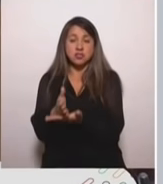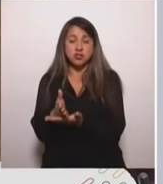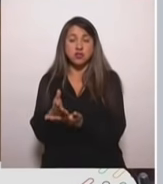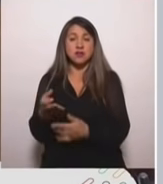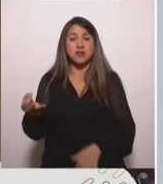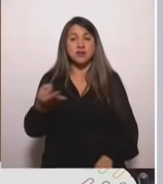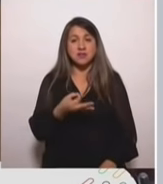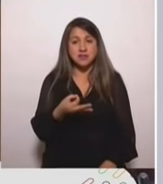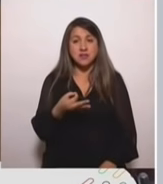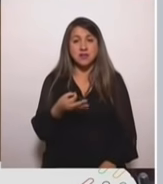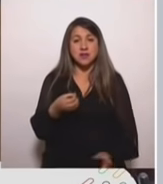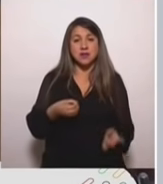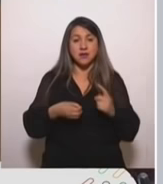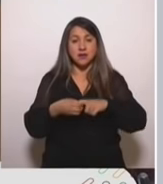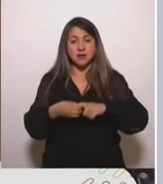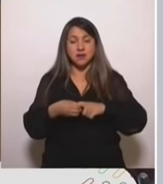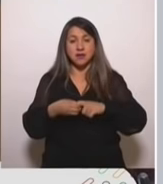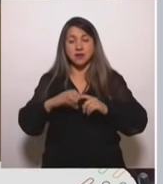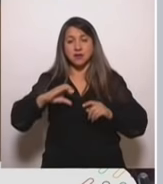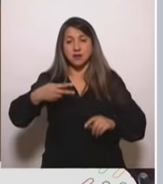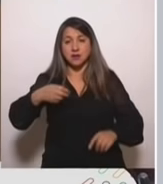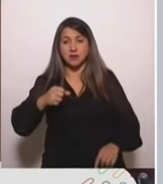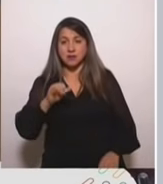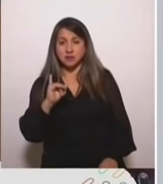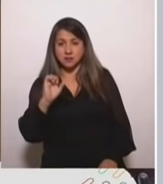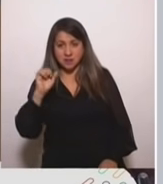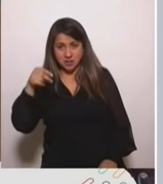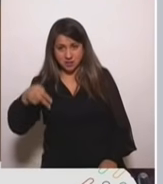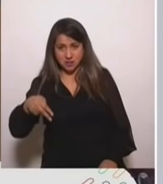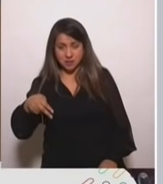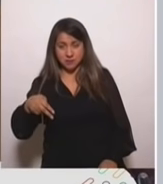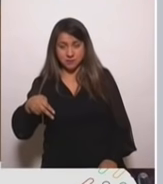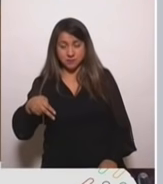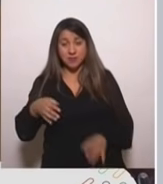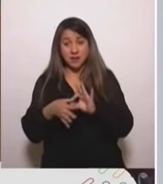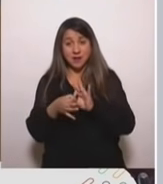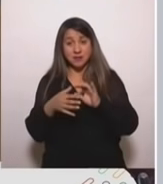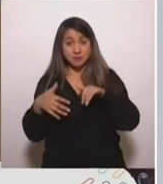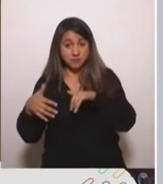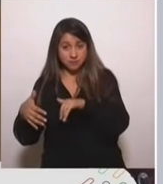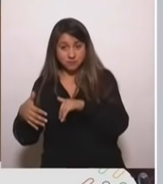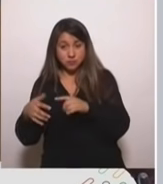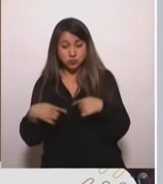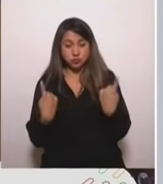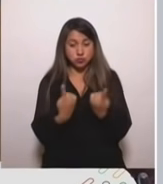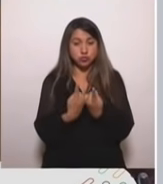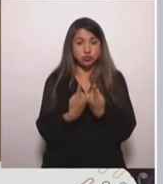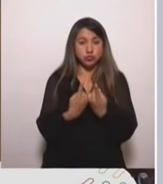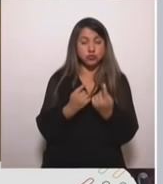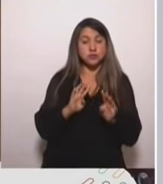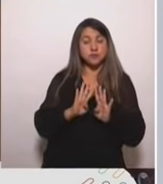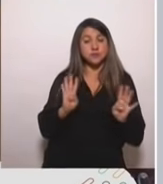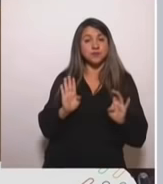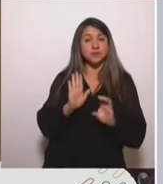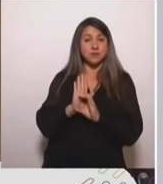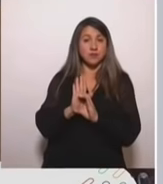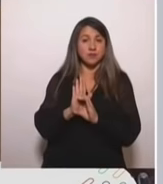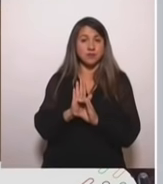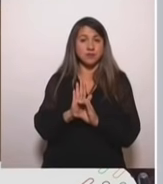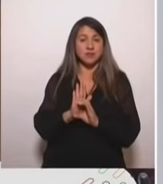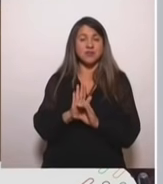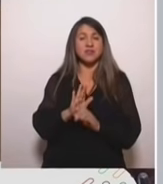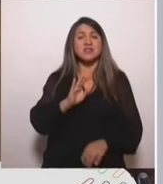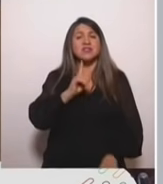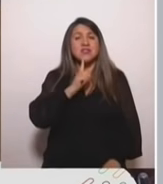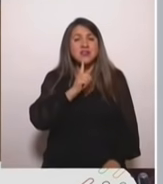genera una divergencia desde el fondo, desde el origen y justamente en estos temas que se están conversando, tomando el punto que usted